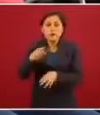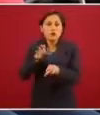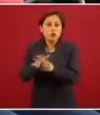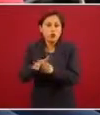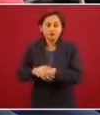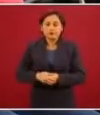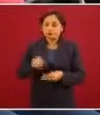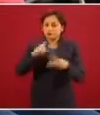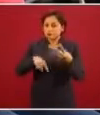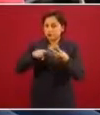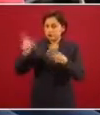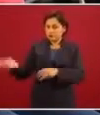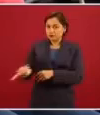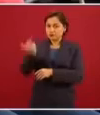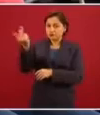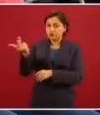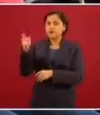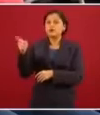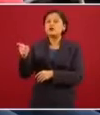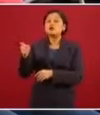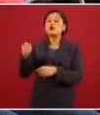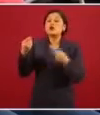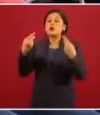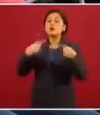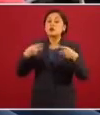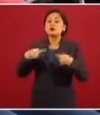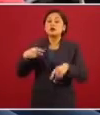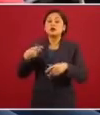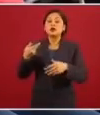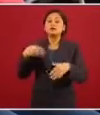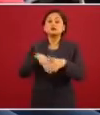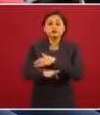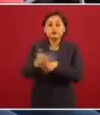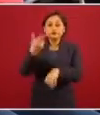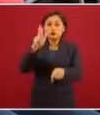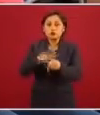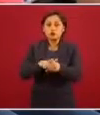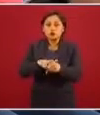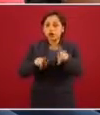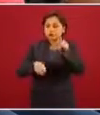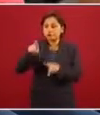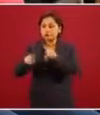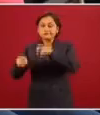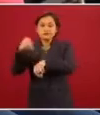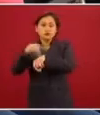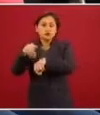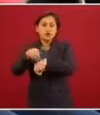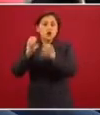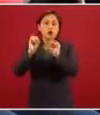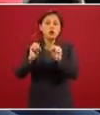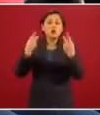hospitalizados. Ha ido subiendo ese número y bajando un poco a poco los ambulatorios. Si nos puede